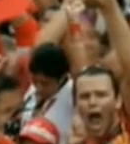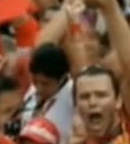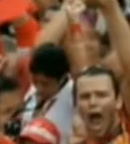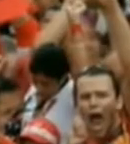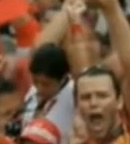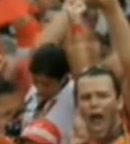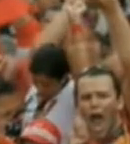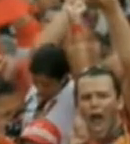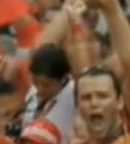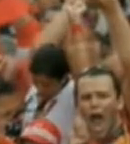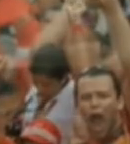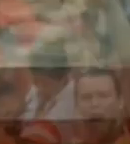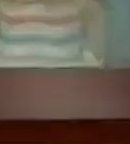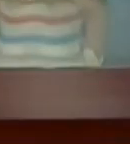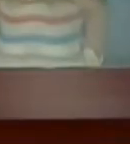Primarias del pueblo.